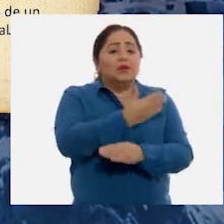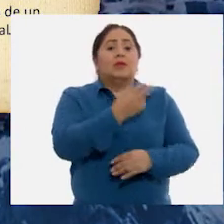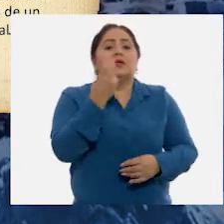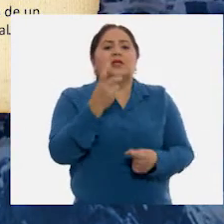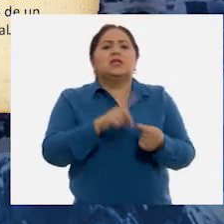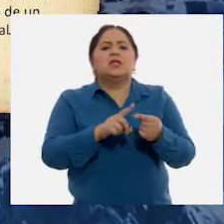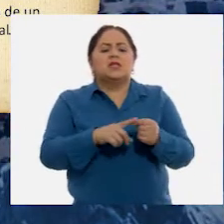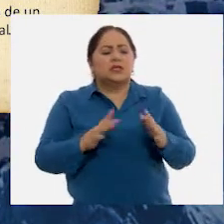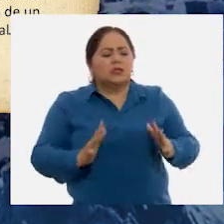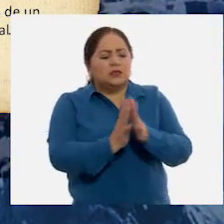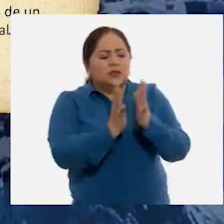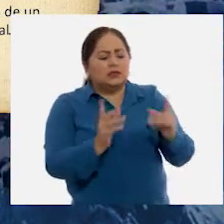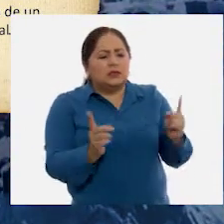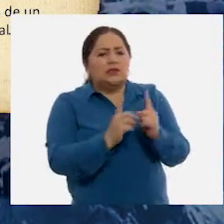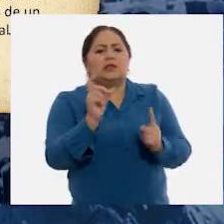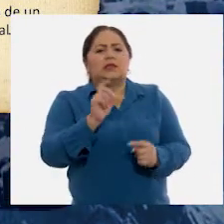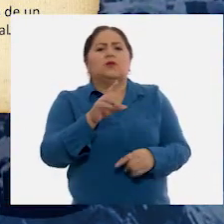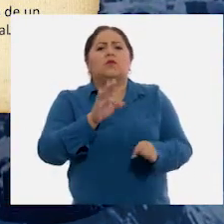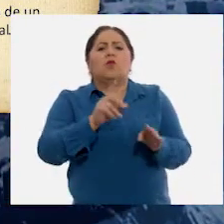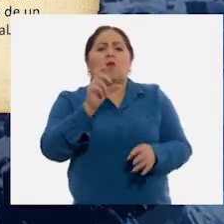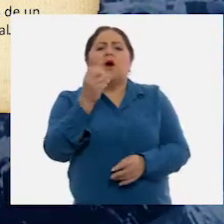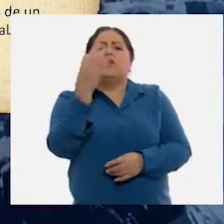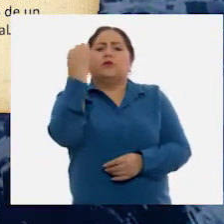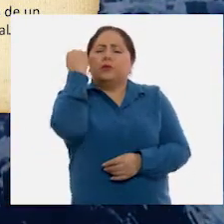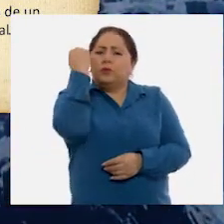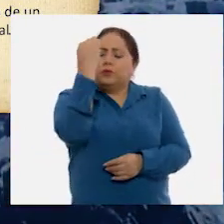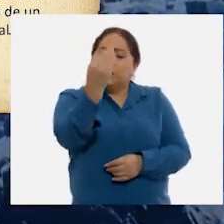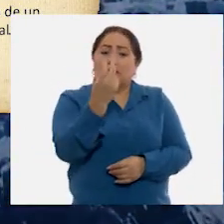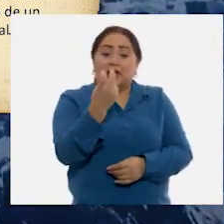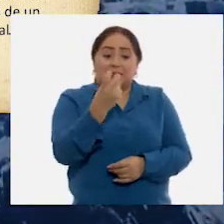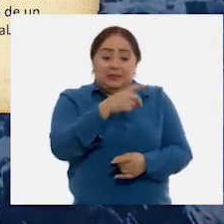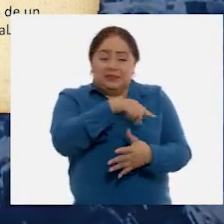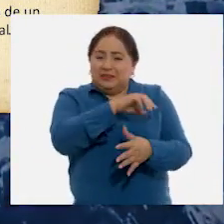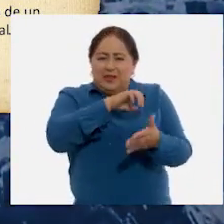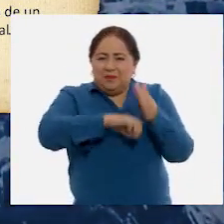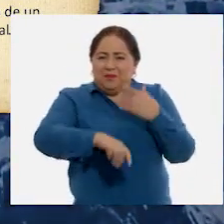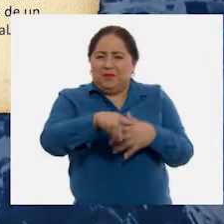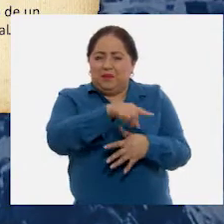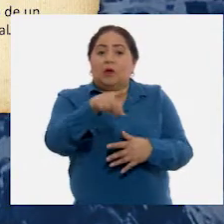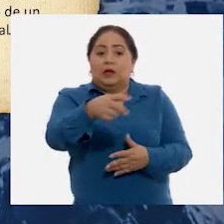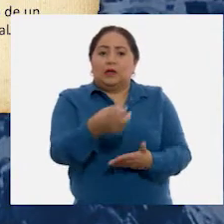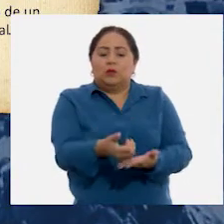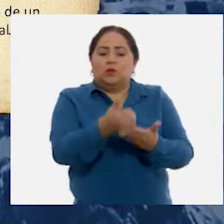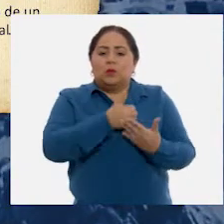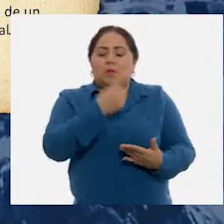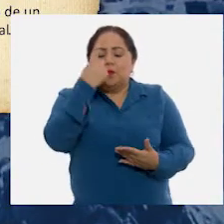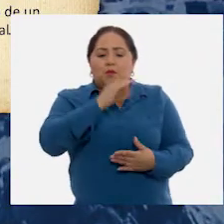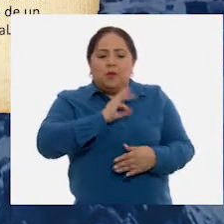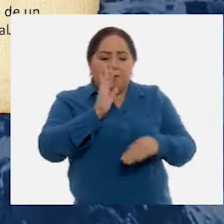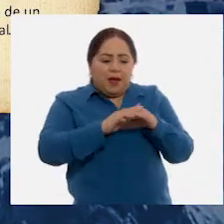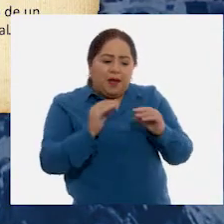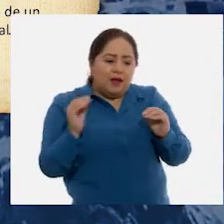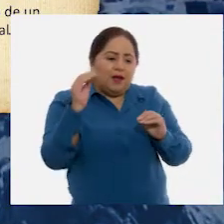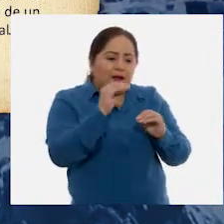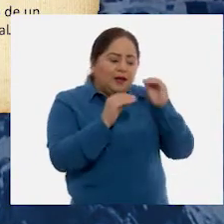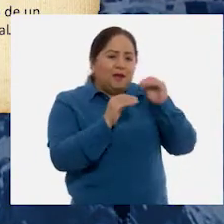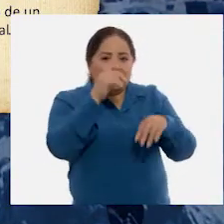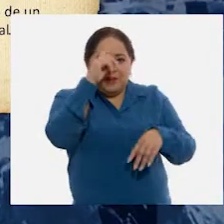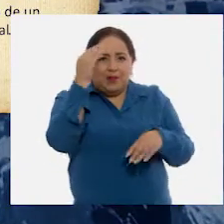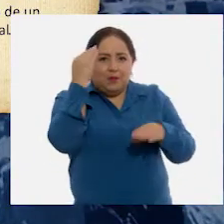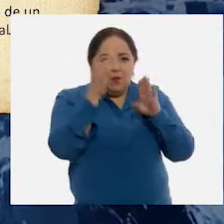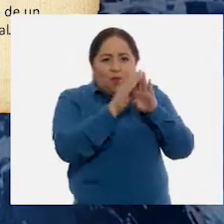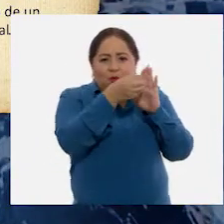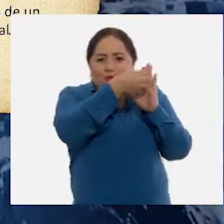se enfrentaron, cuál fue su duración. Esos datos, por ejemplo, nos ayudarían a construir una línea del